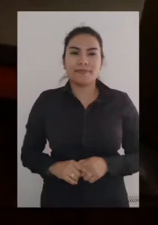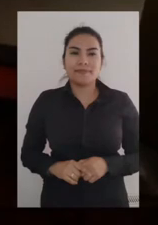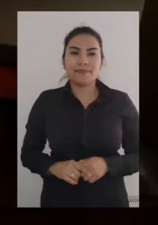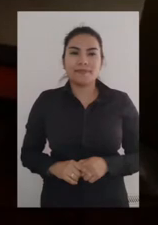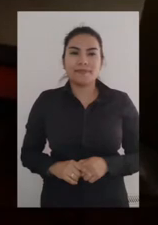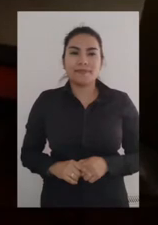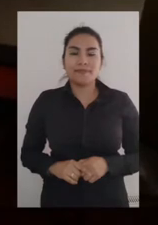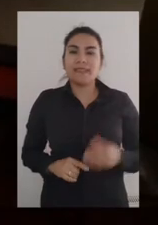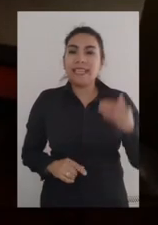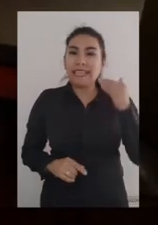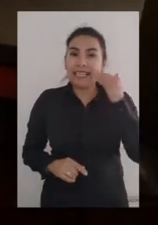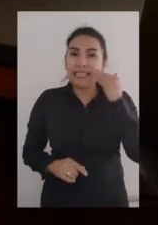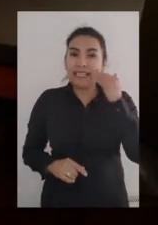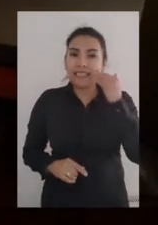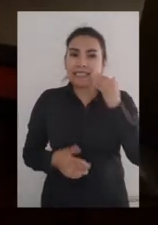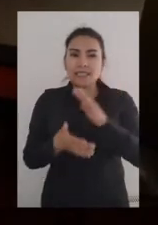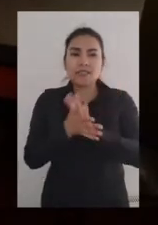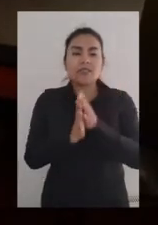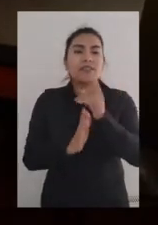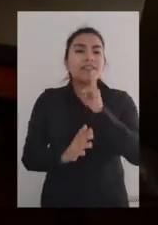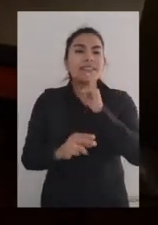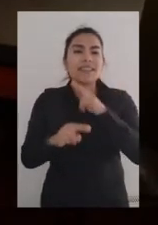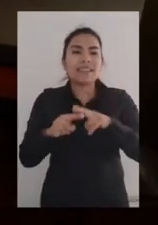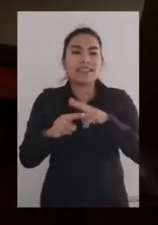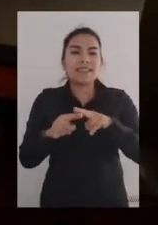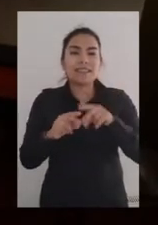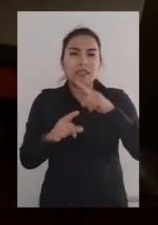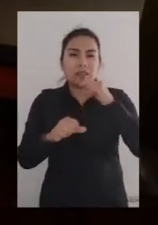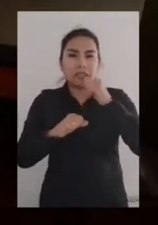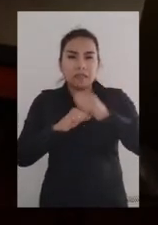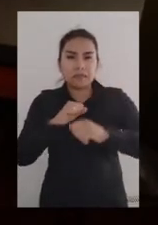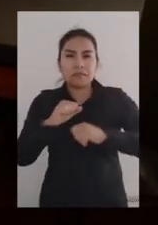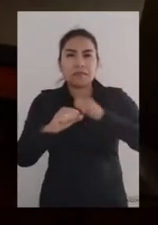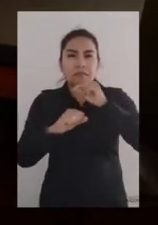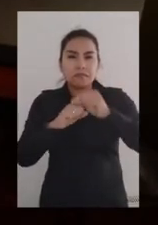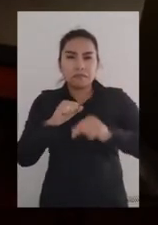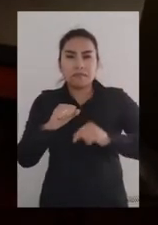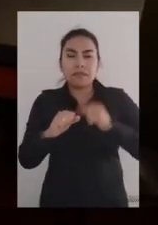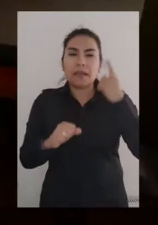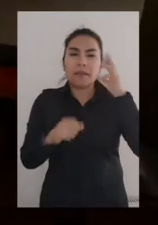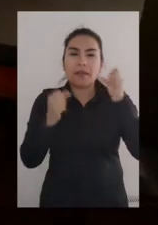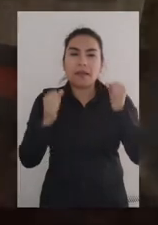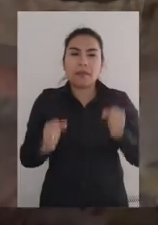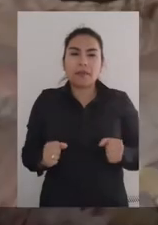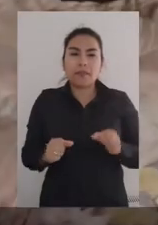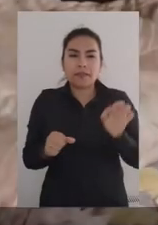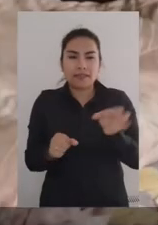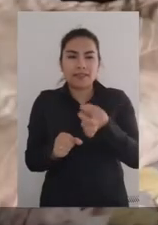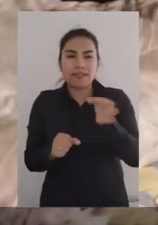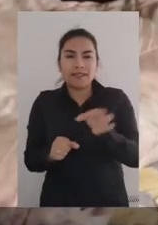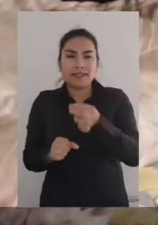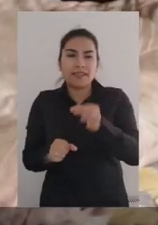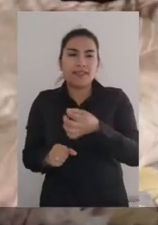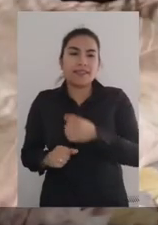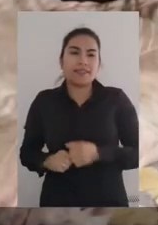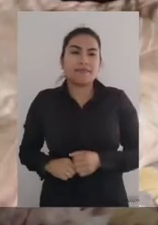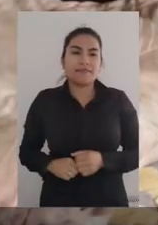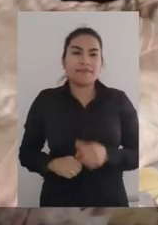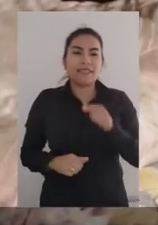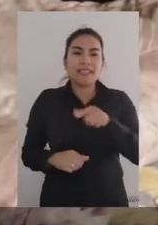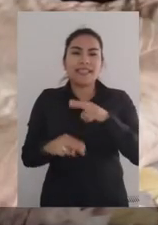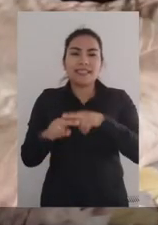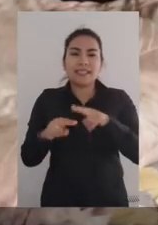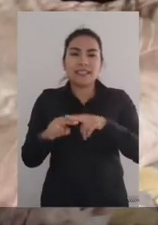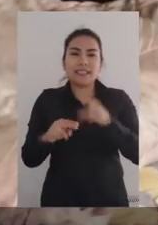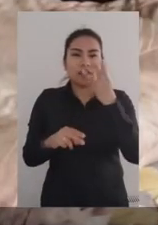la mayoría viste que tiene que hacerlo una candela para poderte acá se hace